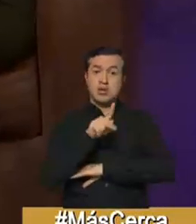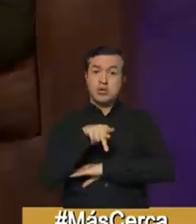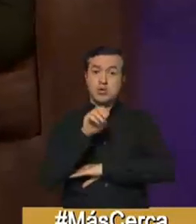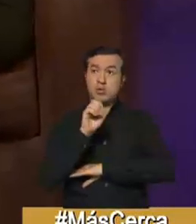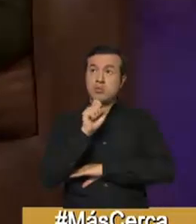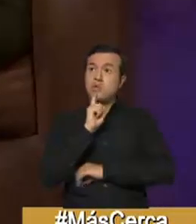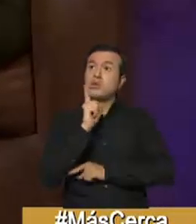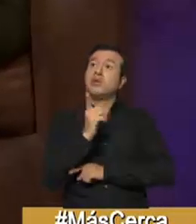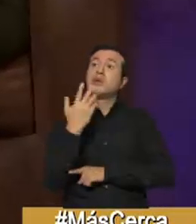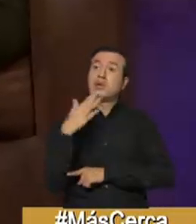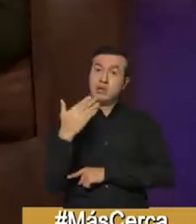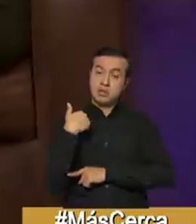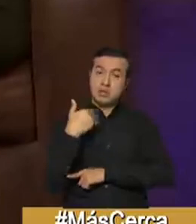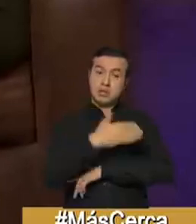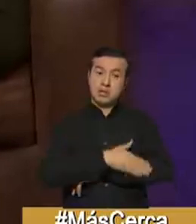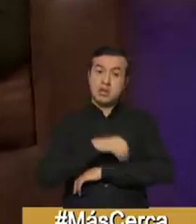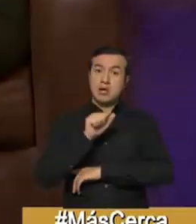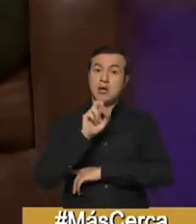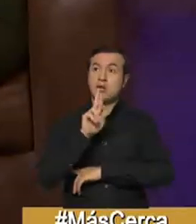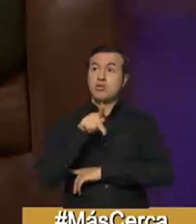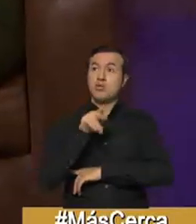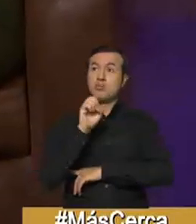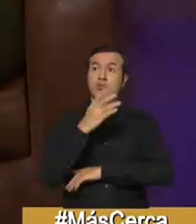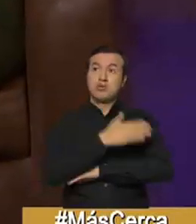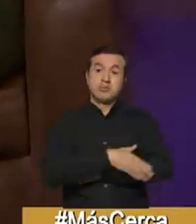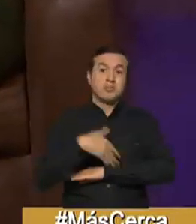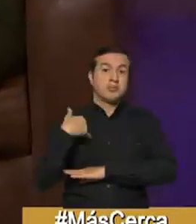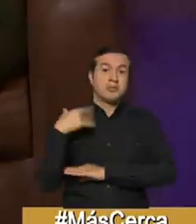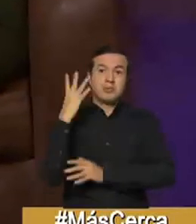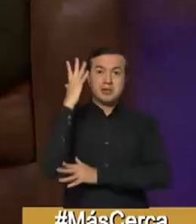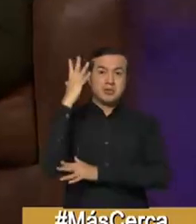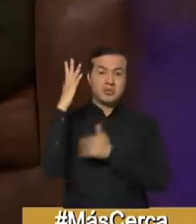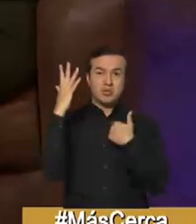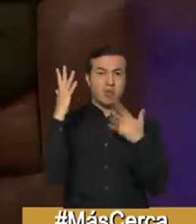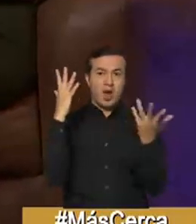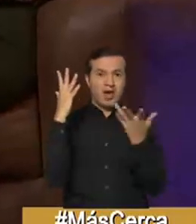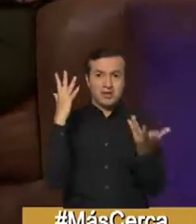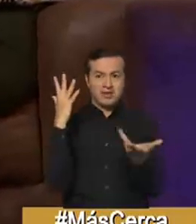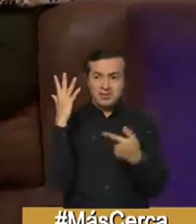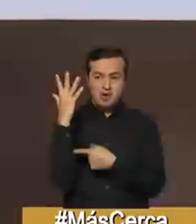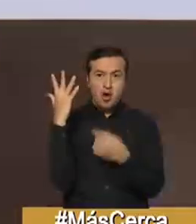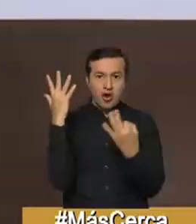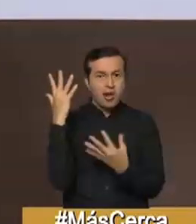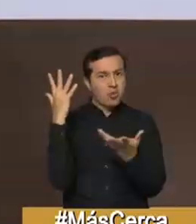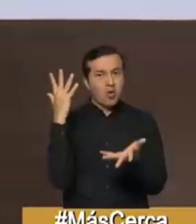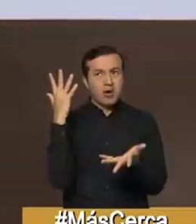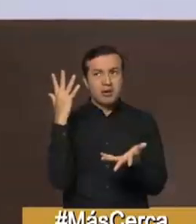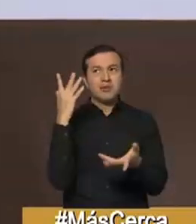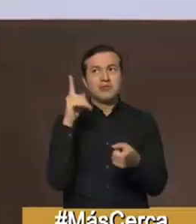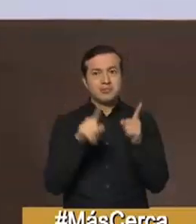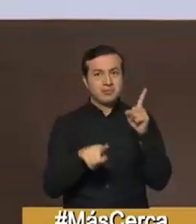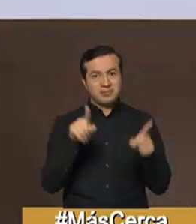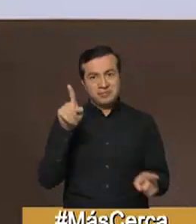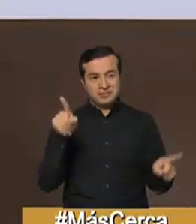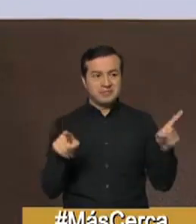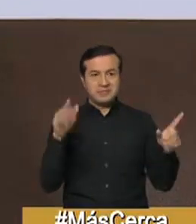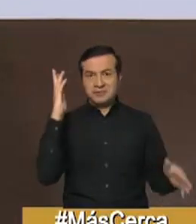arupos. Existe sí. La calle Arupos y no tiene ni un solo arupo. Qué pena. Sí, hay varias cosas para lo que ha